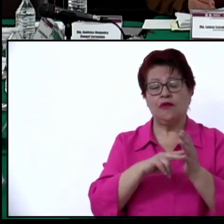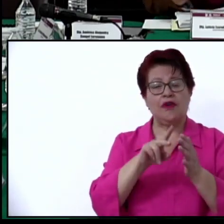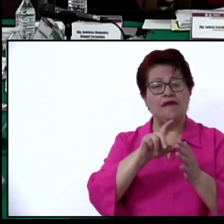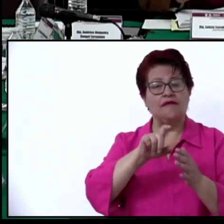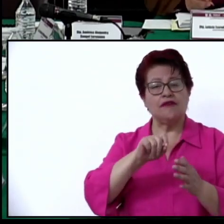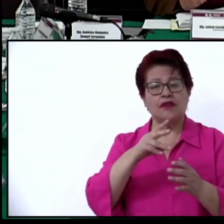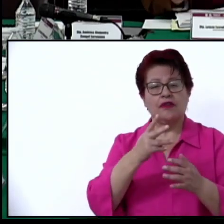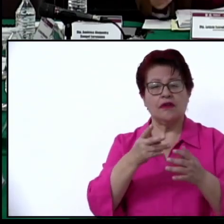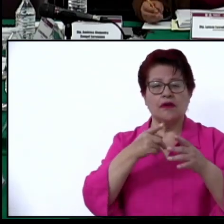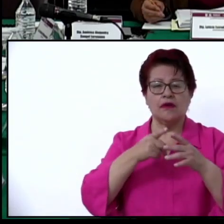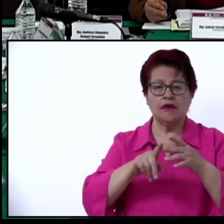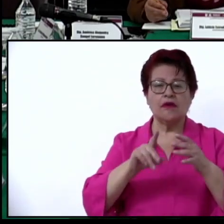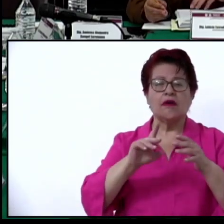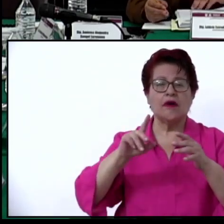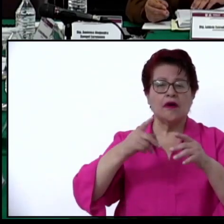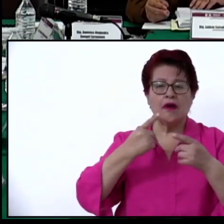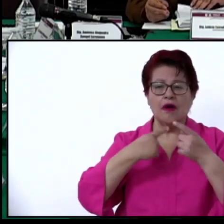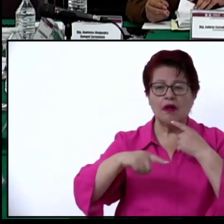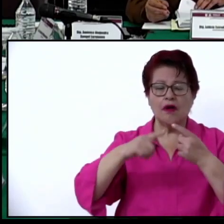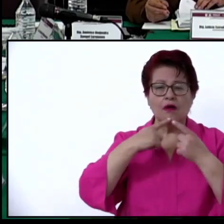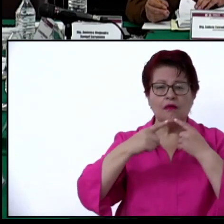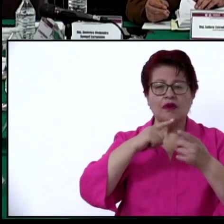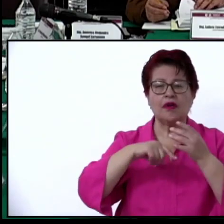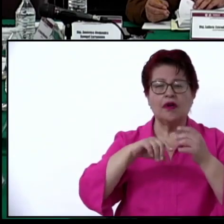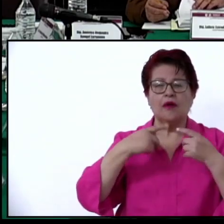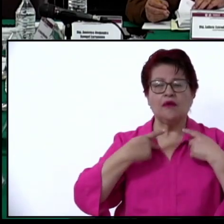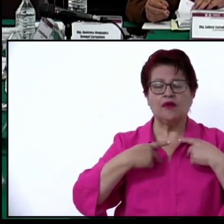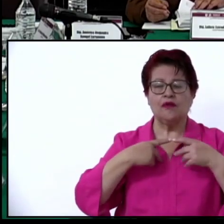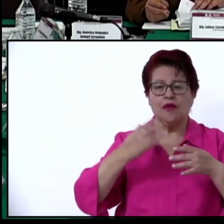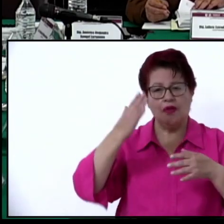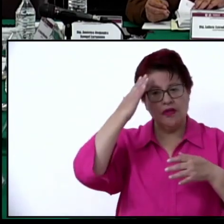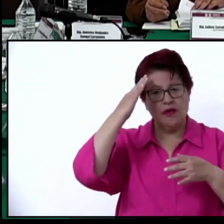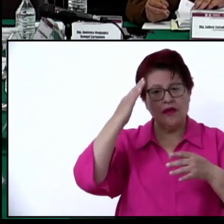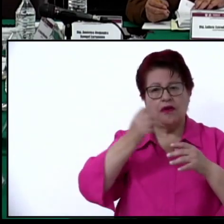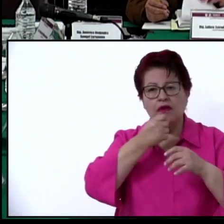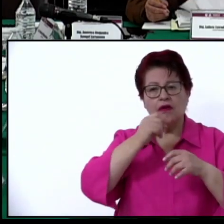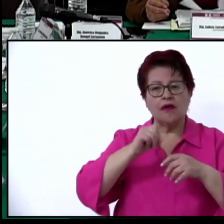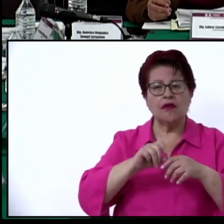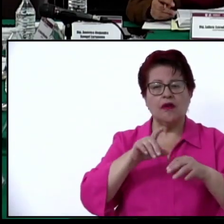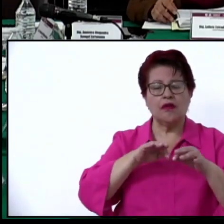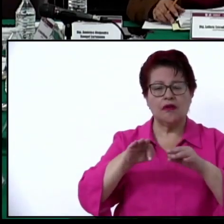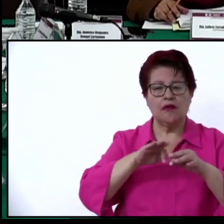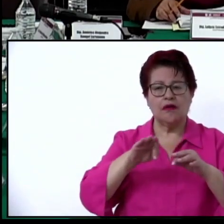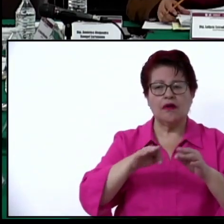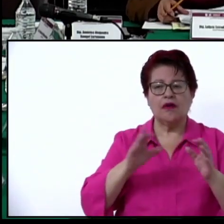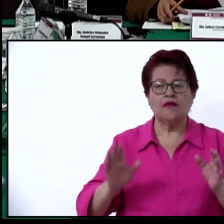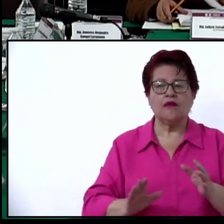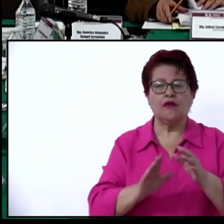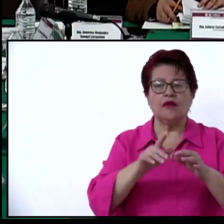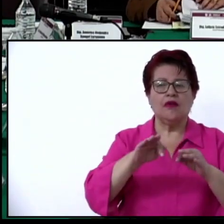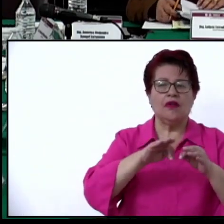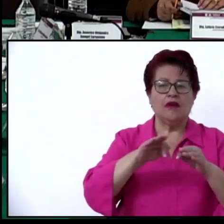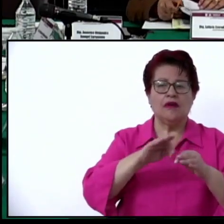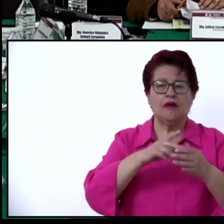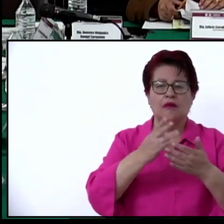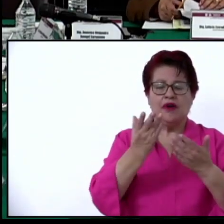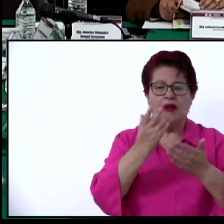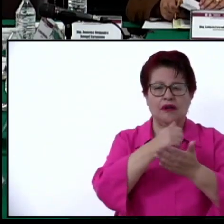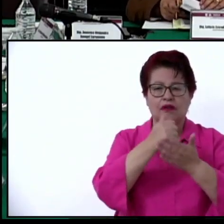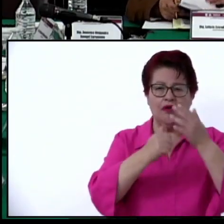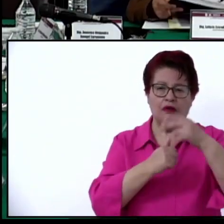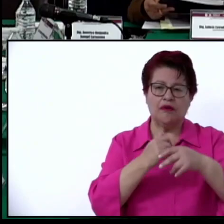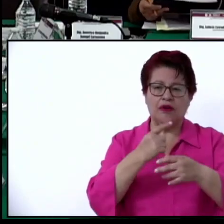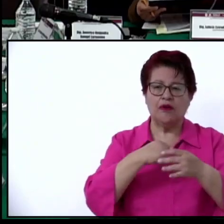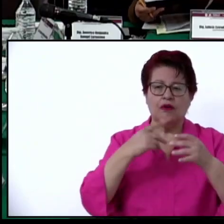1 de diciembre de 2023, damos inicio a la comparecencia de la persona titular de la Secretaría de Trabajo y Fomento al Empleo de la Ciudad de